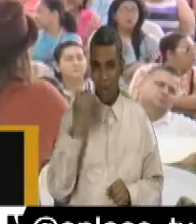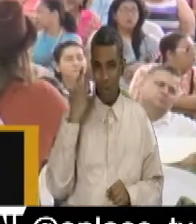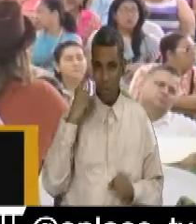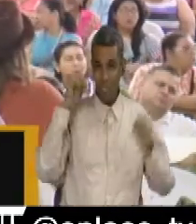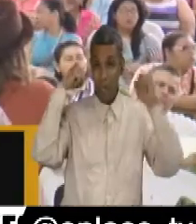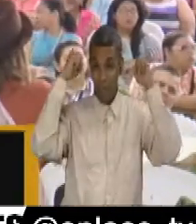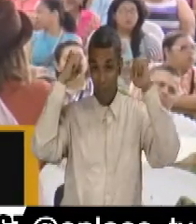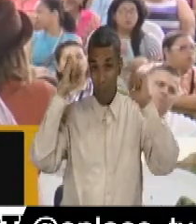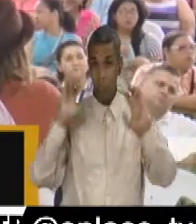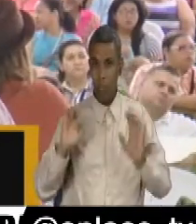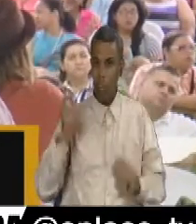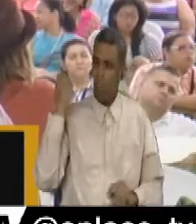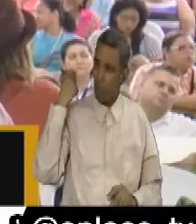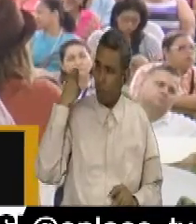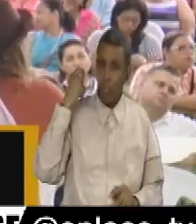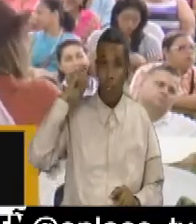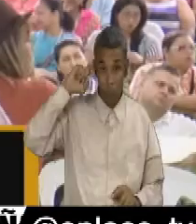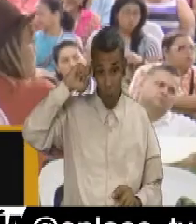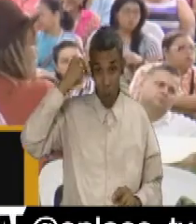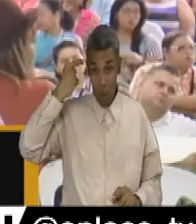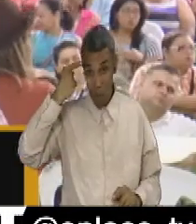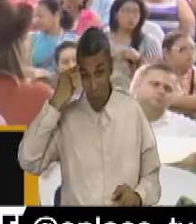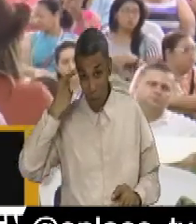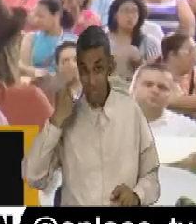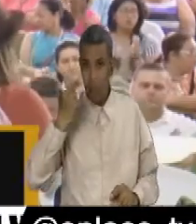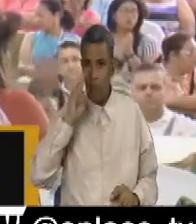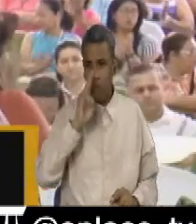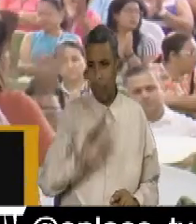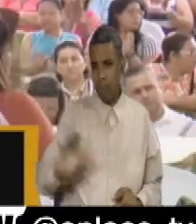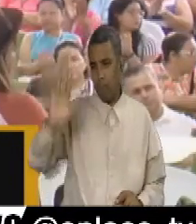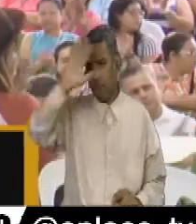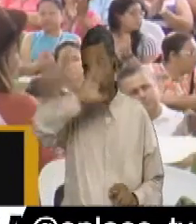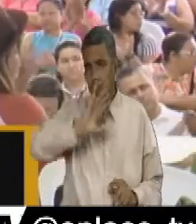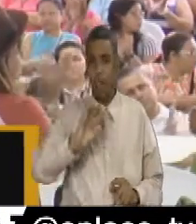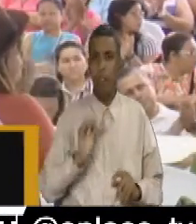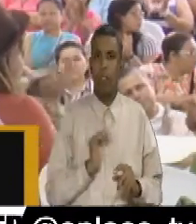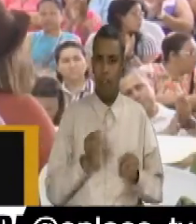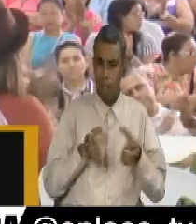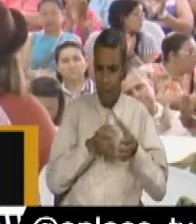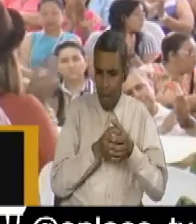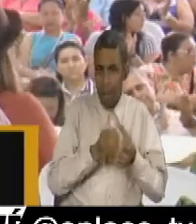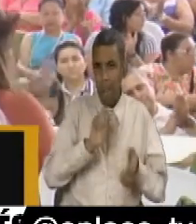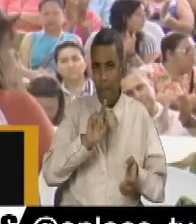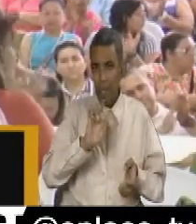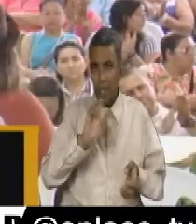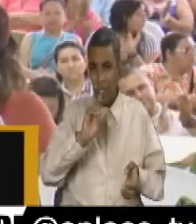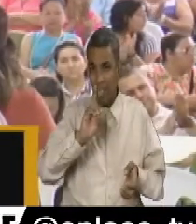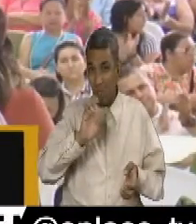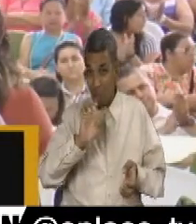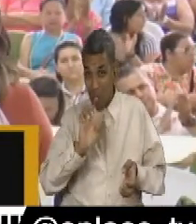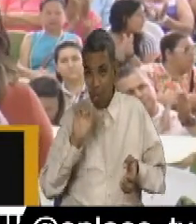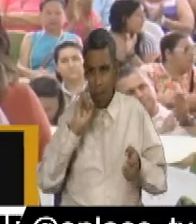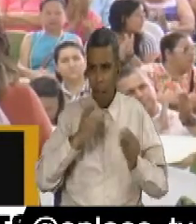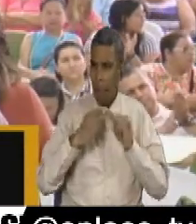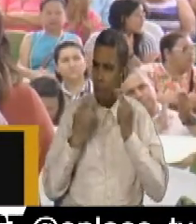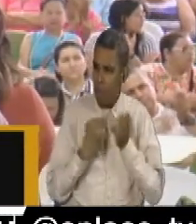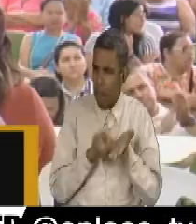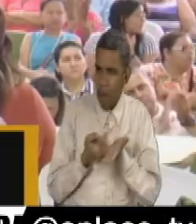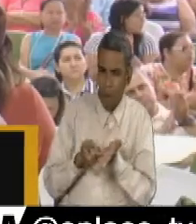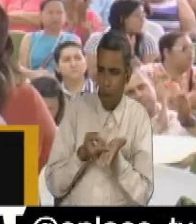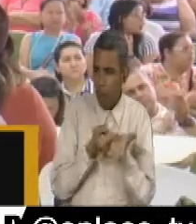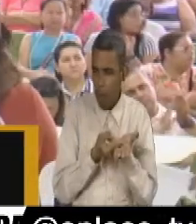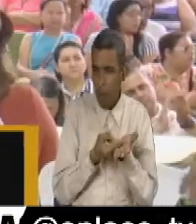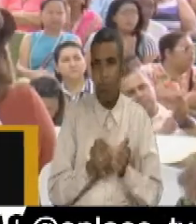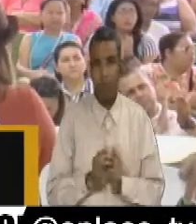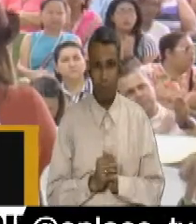gobierno nacional. En estos momentos está convocado el magisterio de Barranca Bermeja. Creemos que fueron